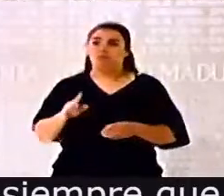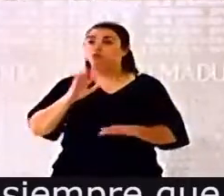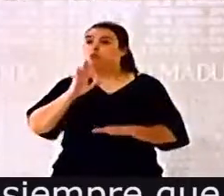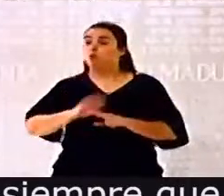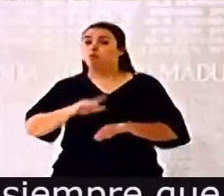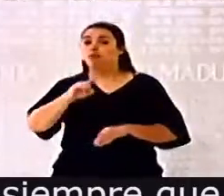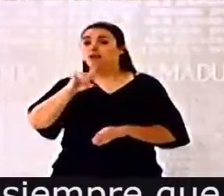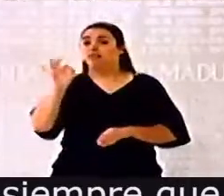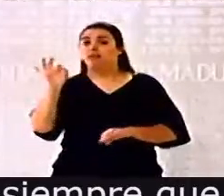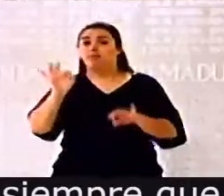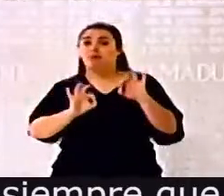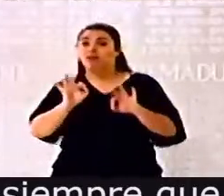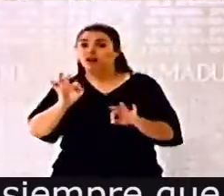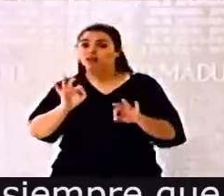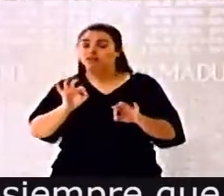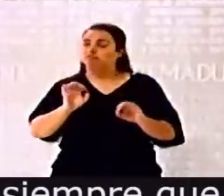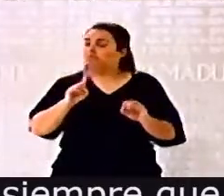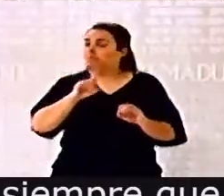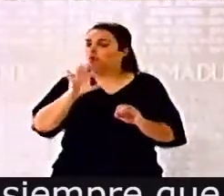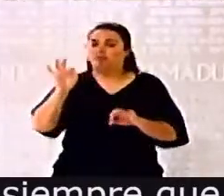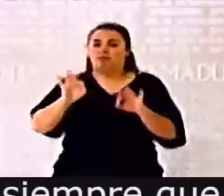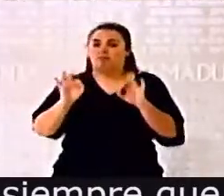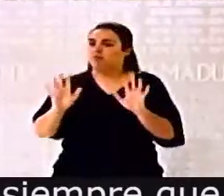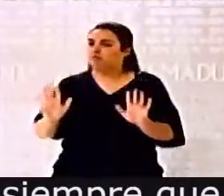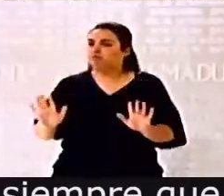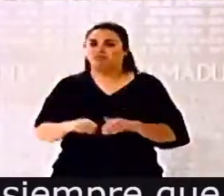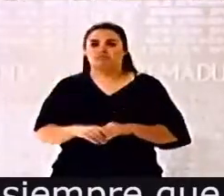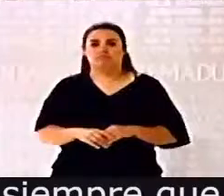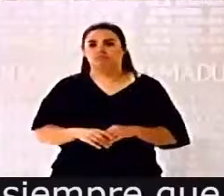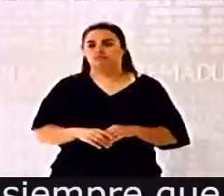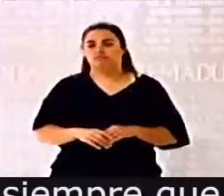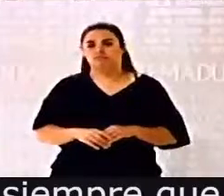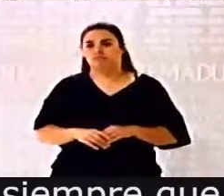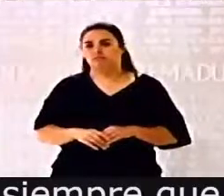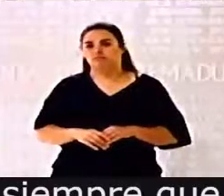el 100% del aforo? Pues el 100% del aforo.